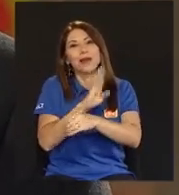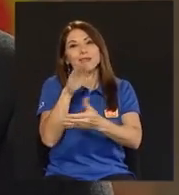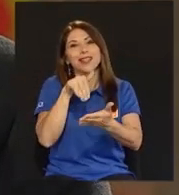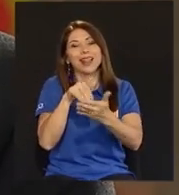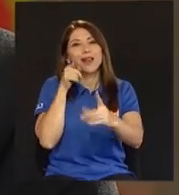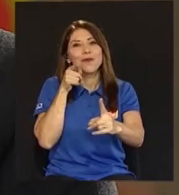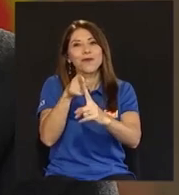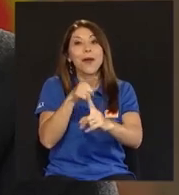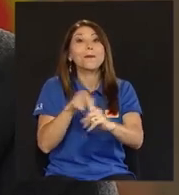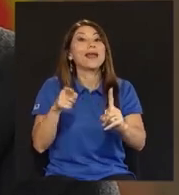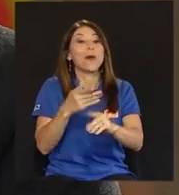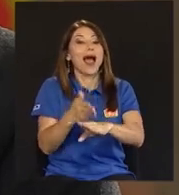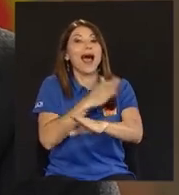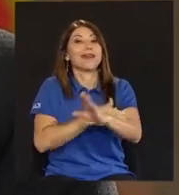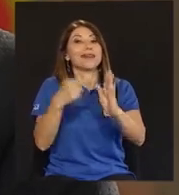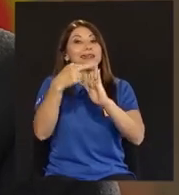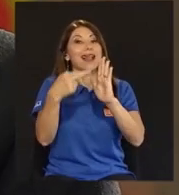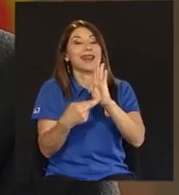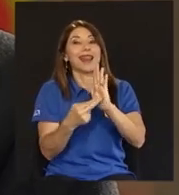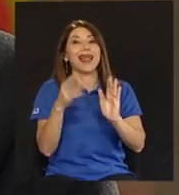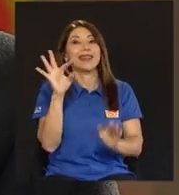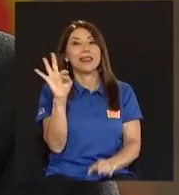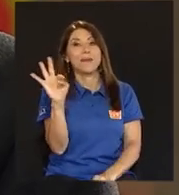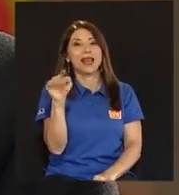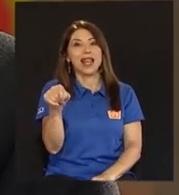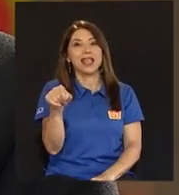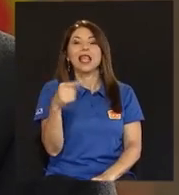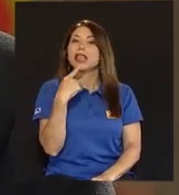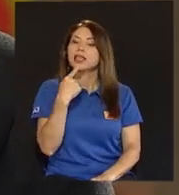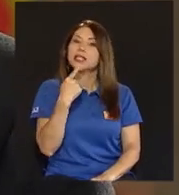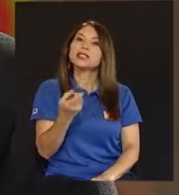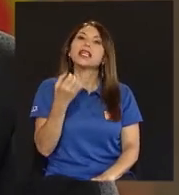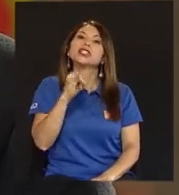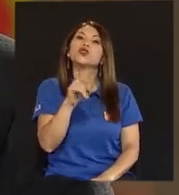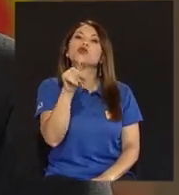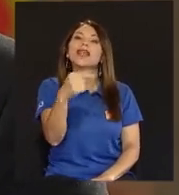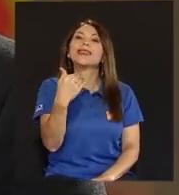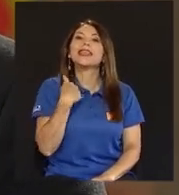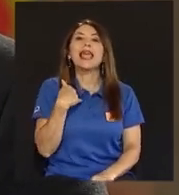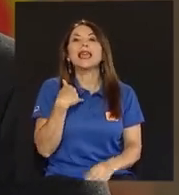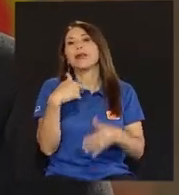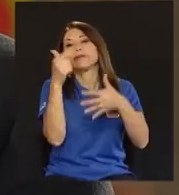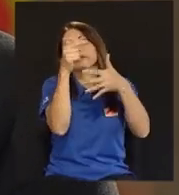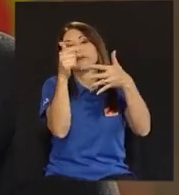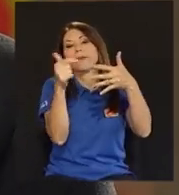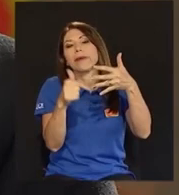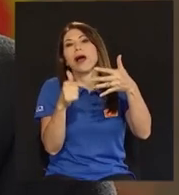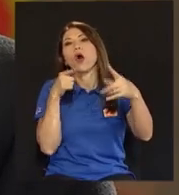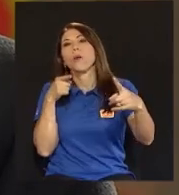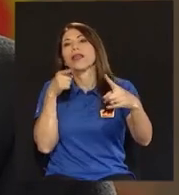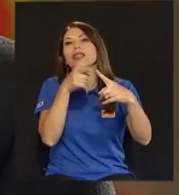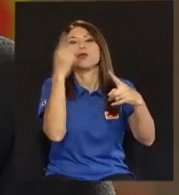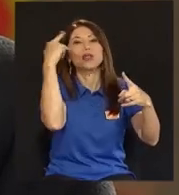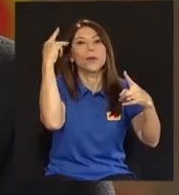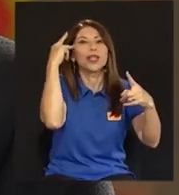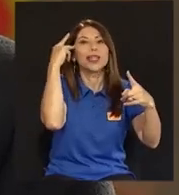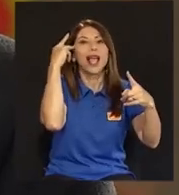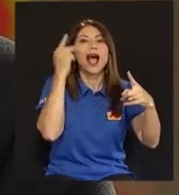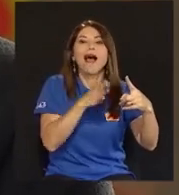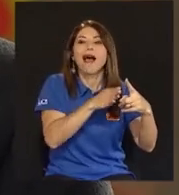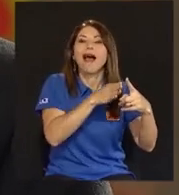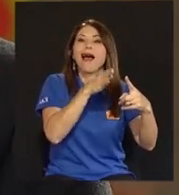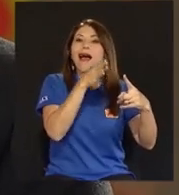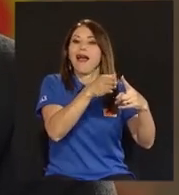de Tinbergen. Lo que se dice es que si usted tiene N objetivos de política, tiene que tener N objetivos muy